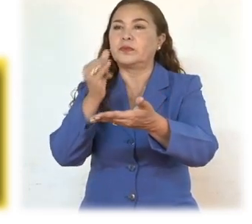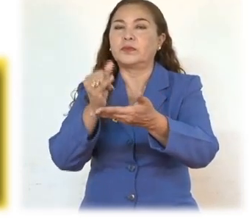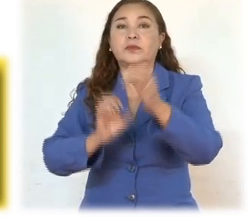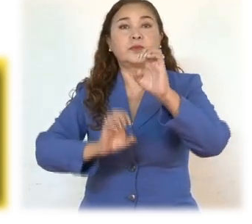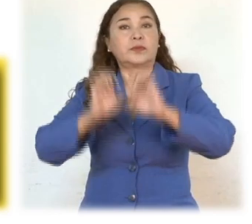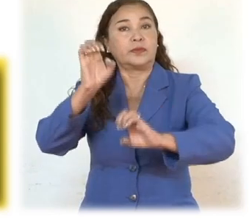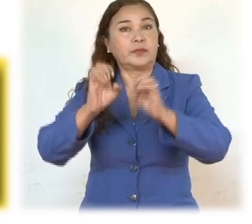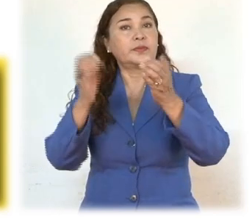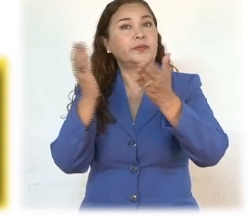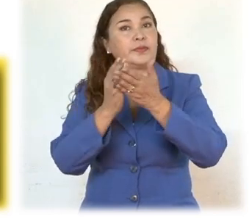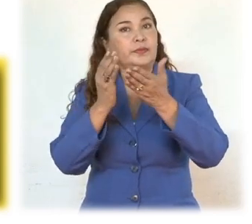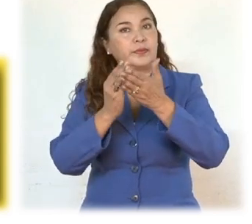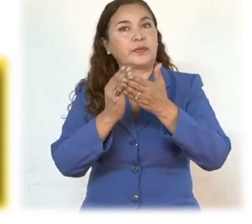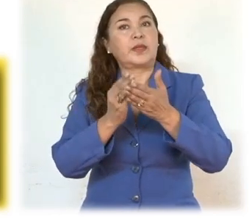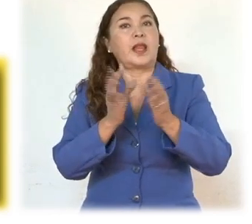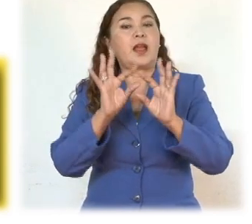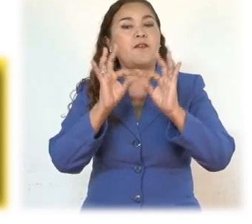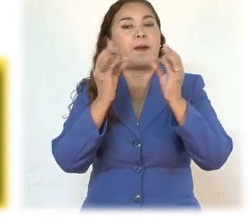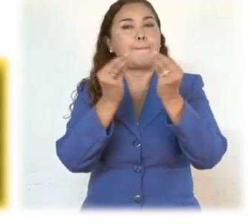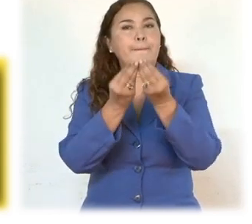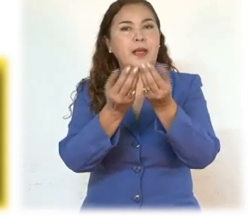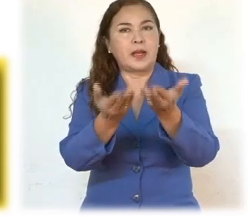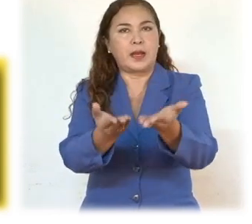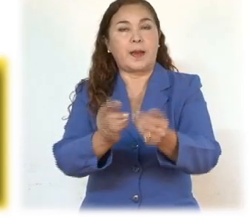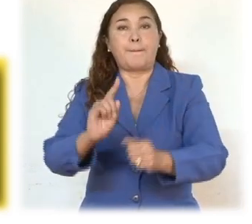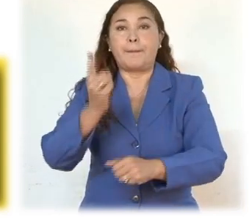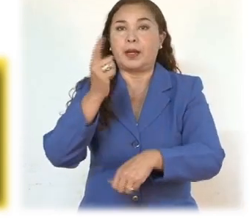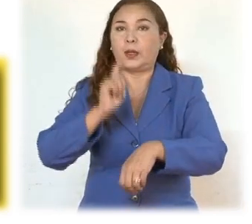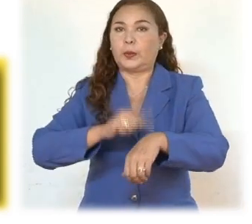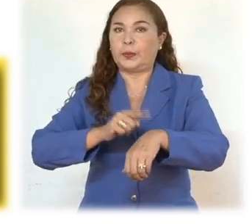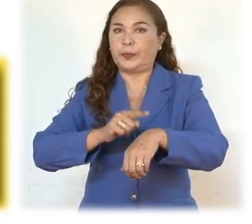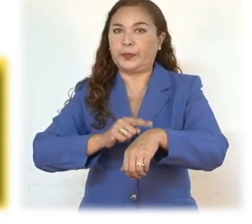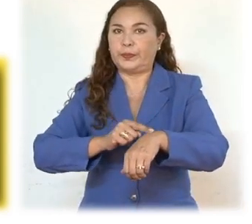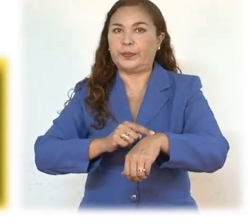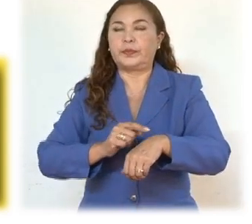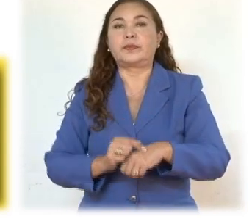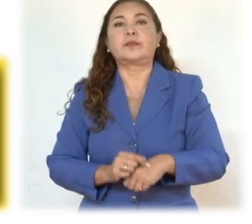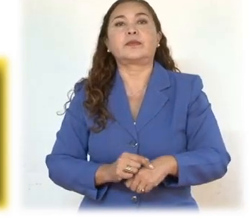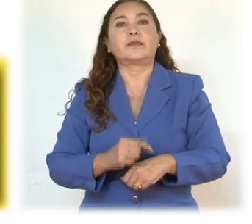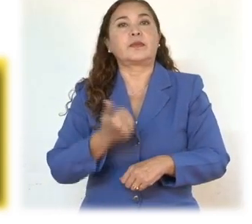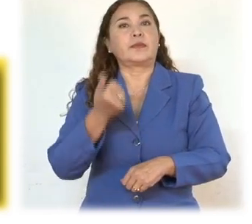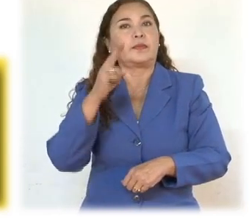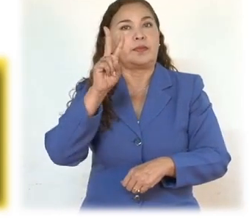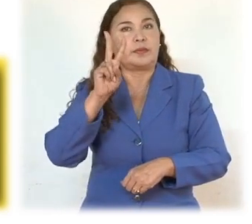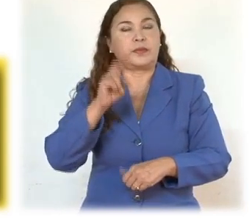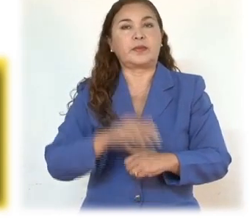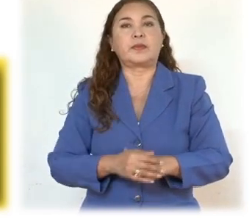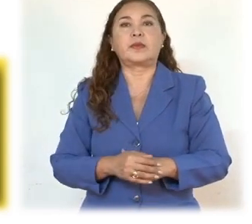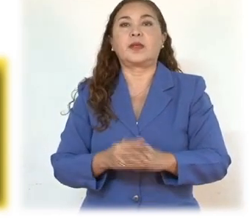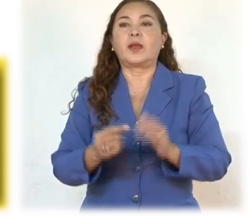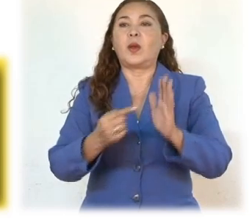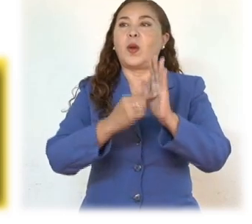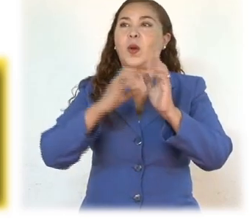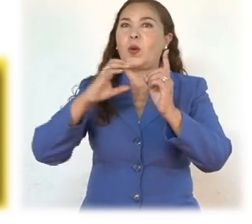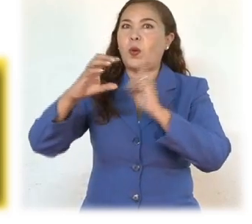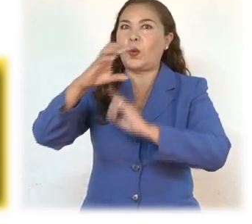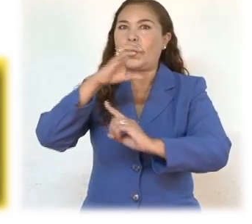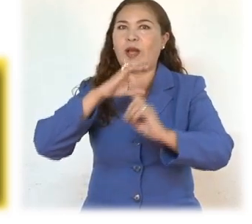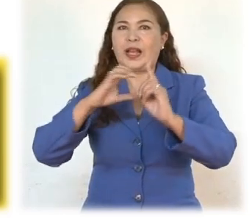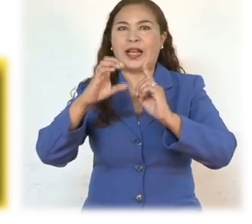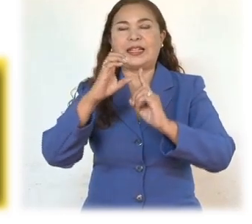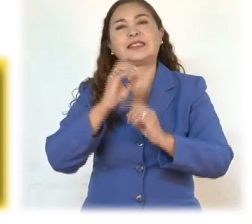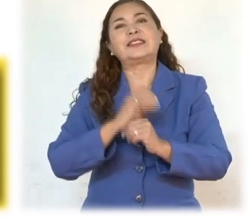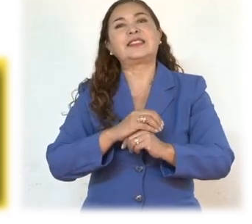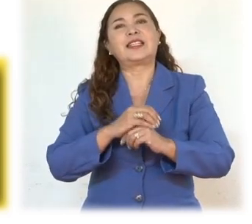informe de evaluación escolar a las familias primer momento día 12 muestra cultural